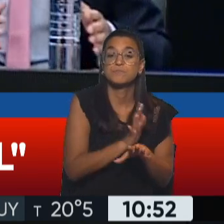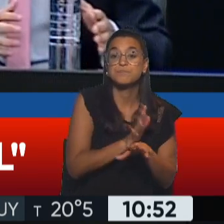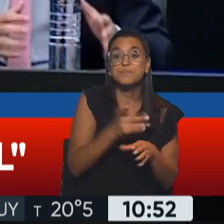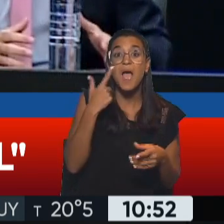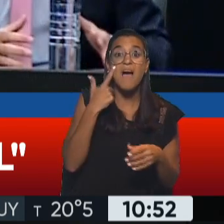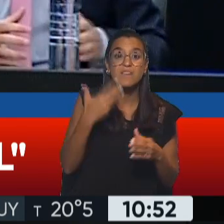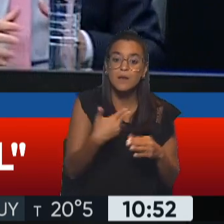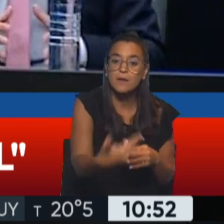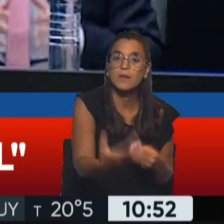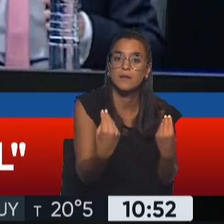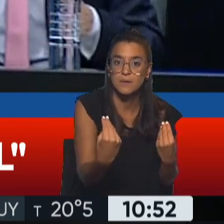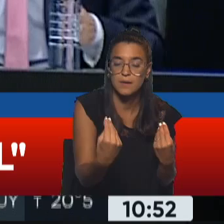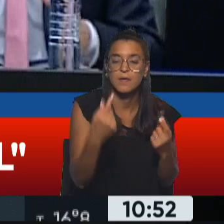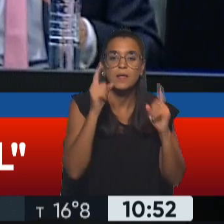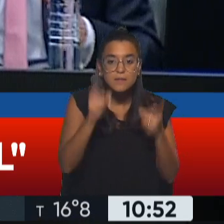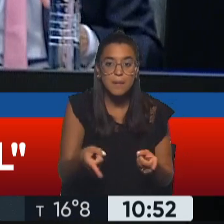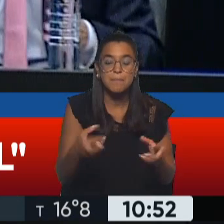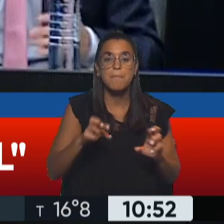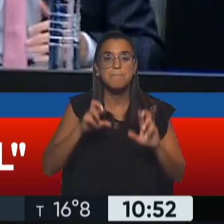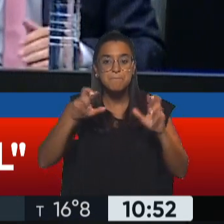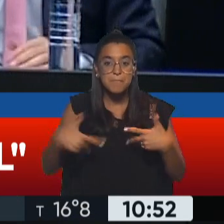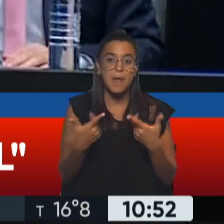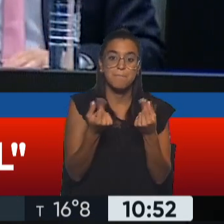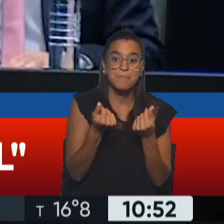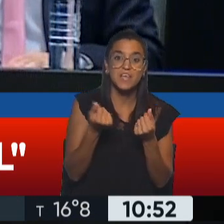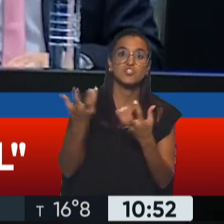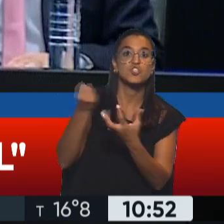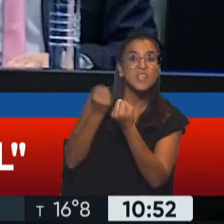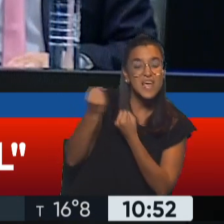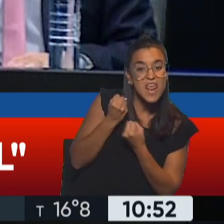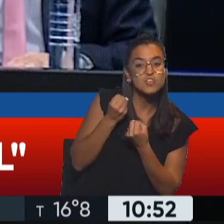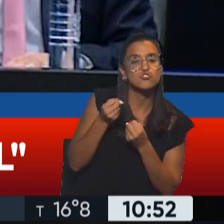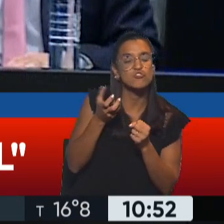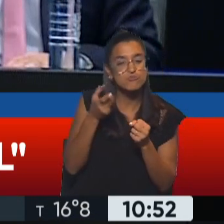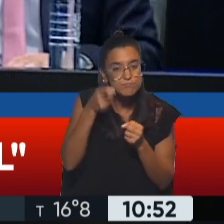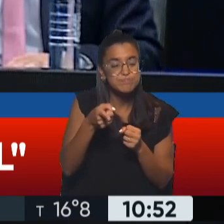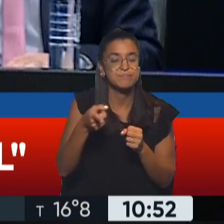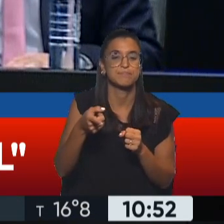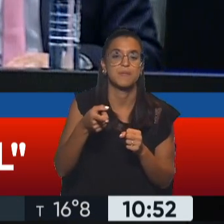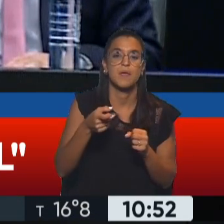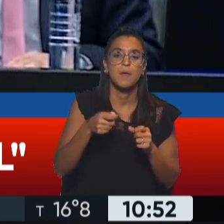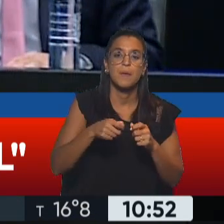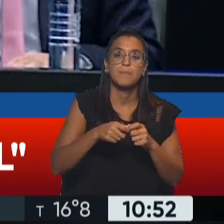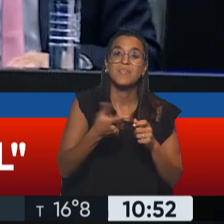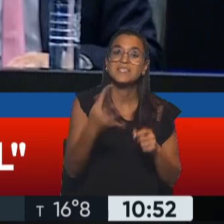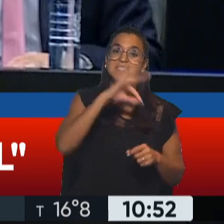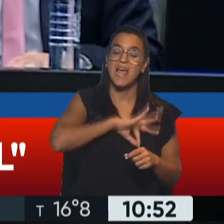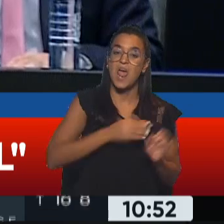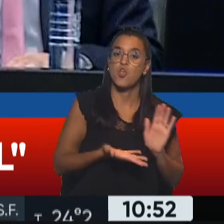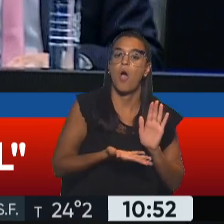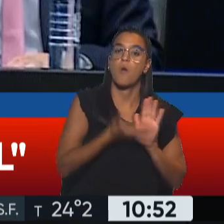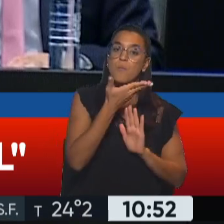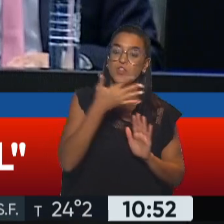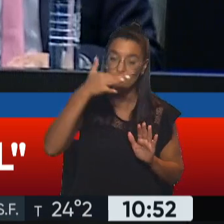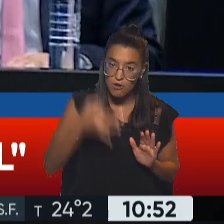expectativas y para que las políticas de precios e ingresos redunden en un aumento del salario real,